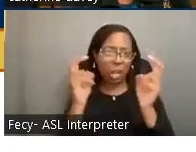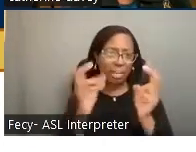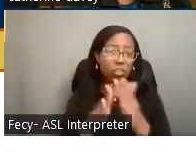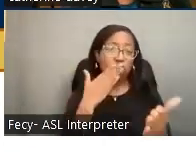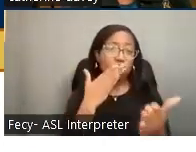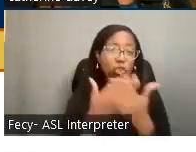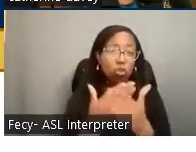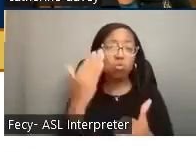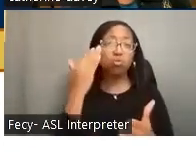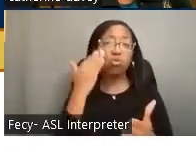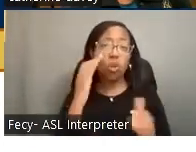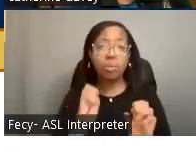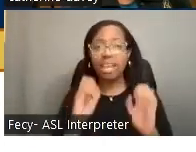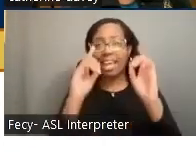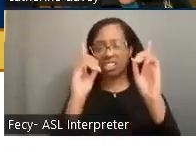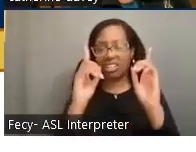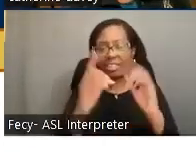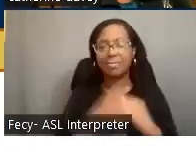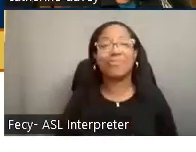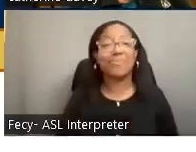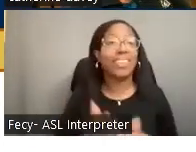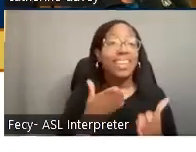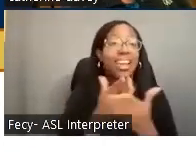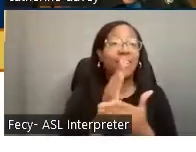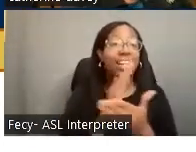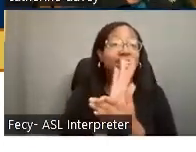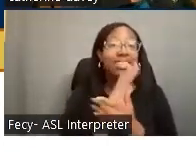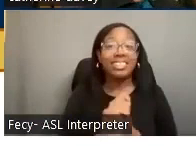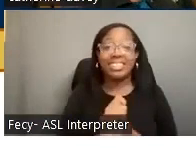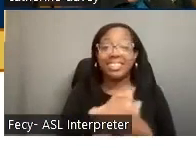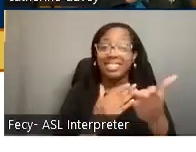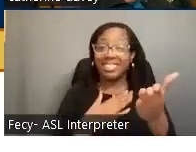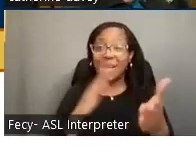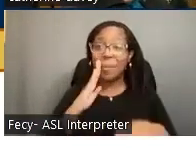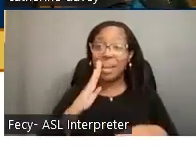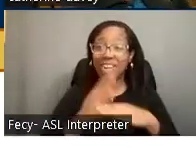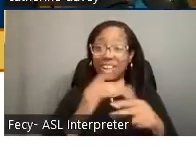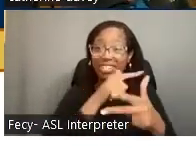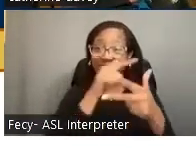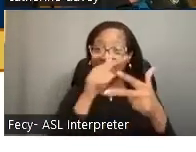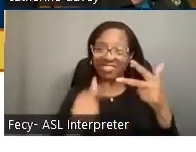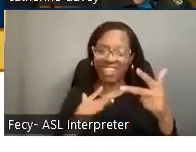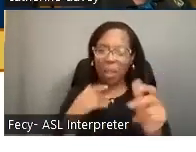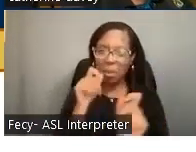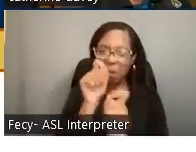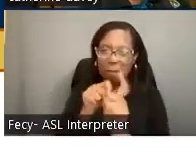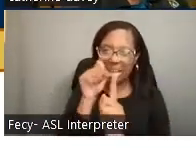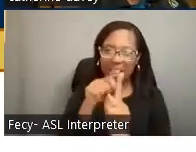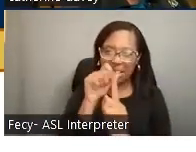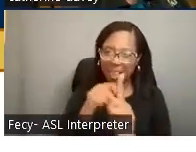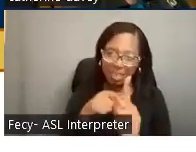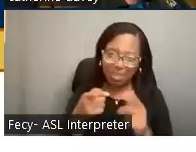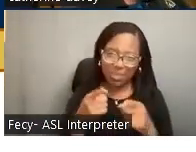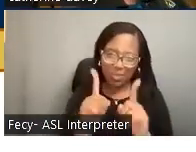tengan información buena, que puedan depender de esta información. Muy bien. Aquí están mis tres hijas. Van a escuchar que yo me río